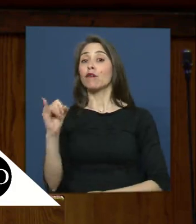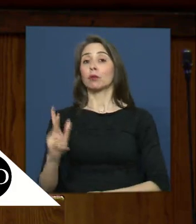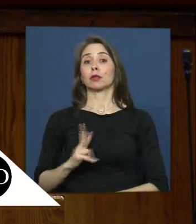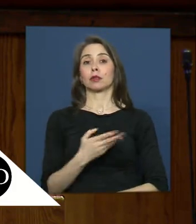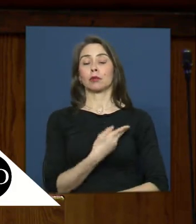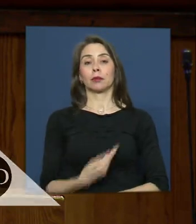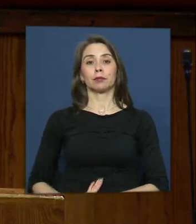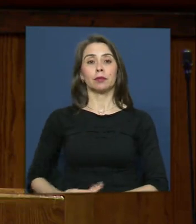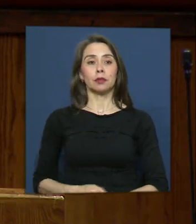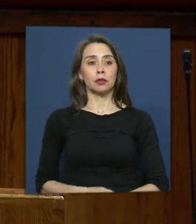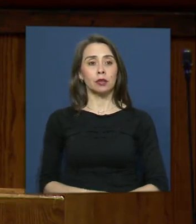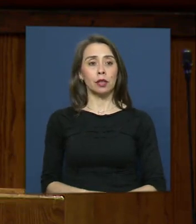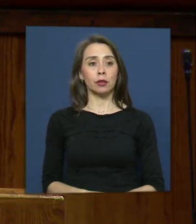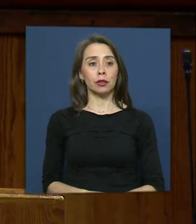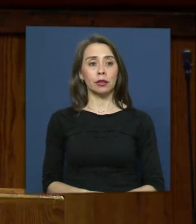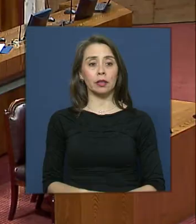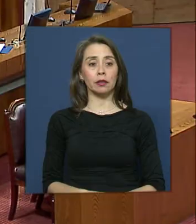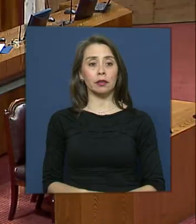Muchas gracias.